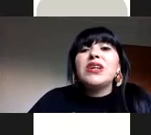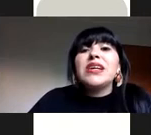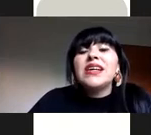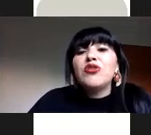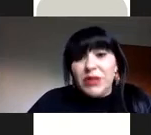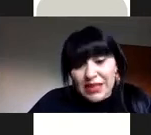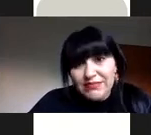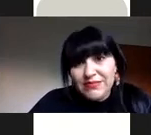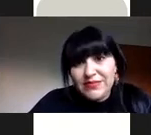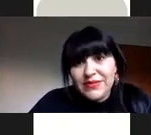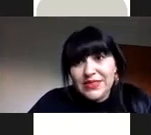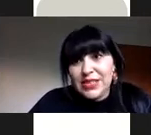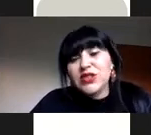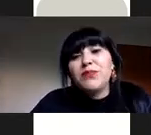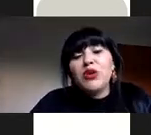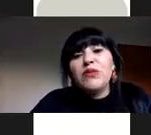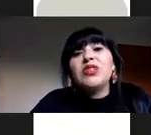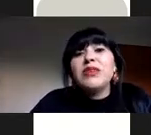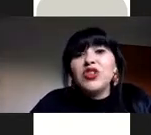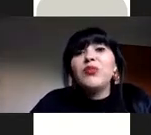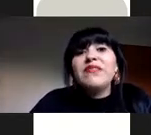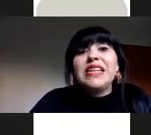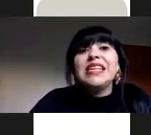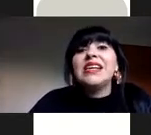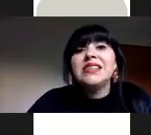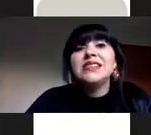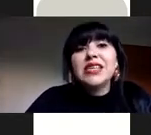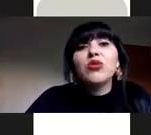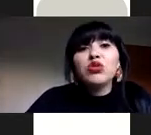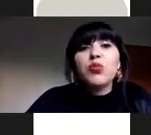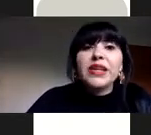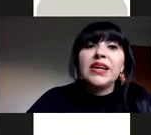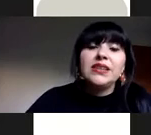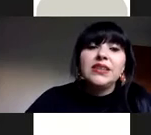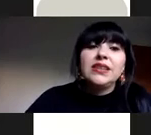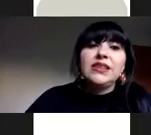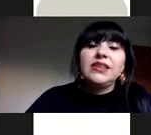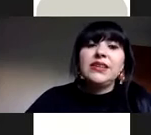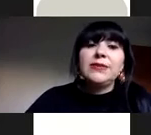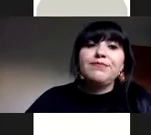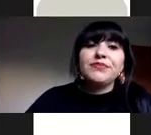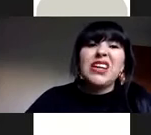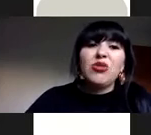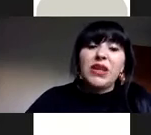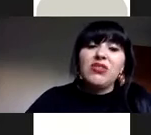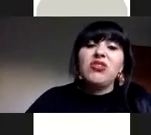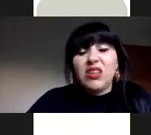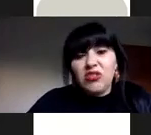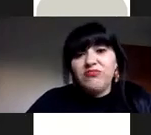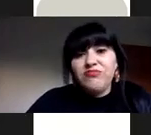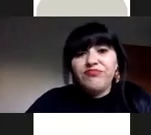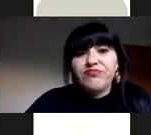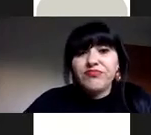cargas económicas. Entonces, por lo mismo, tienen mayor disponibilidad de recursos para la compra de drogas y